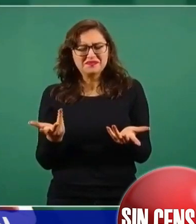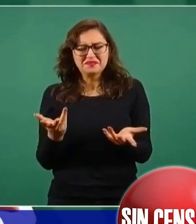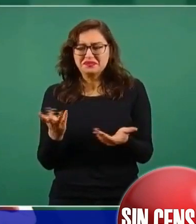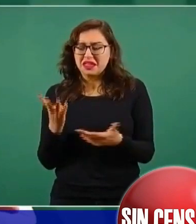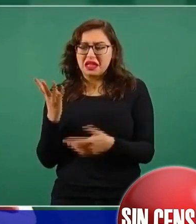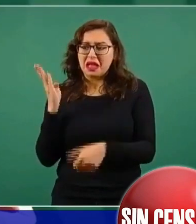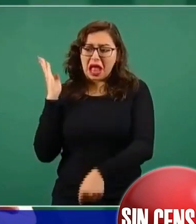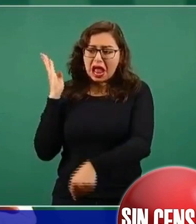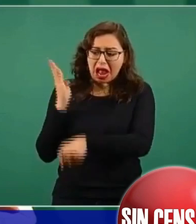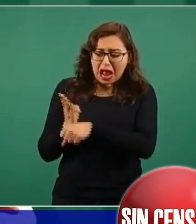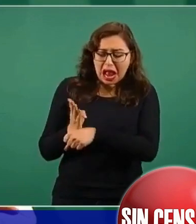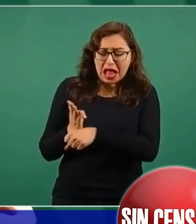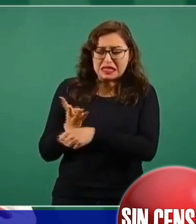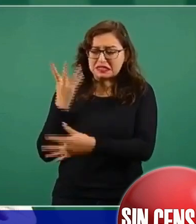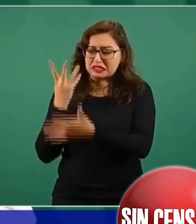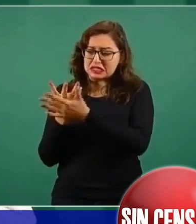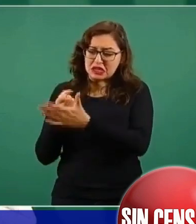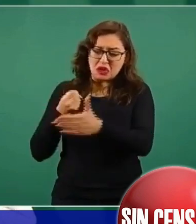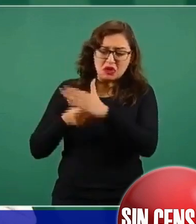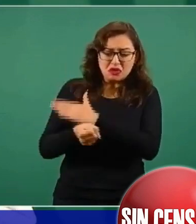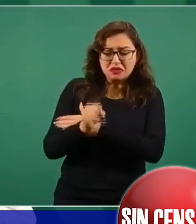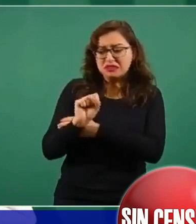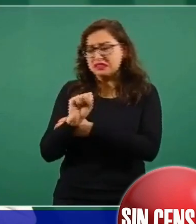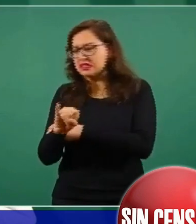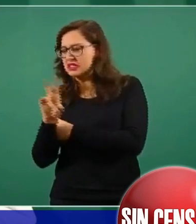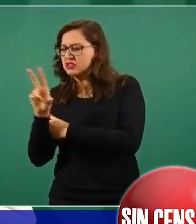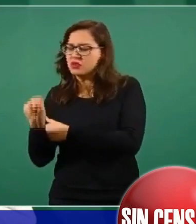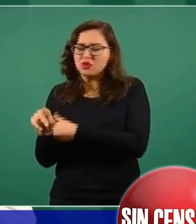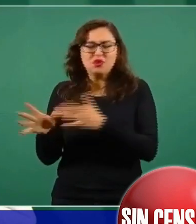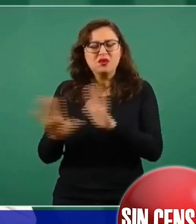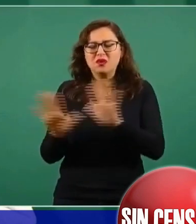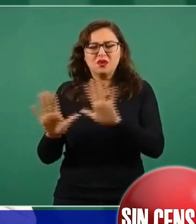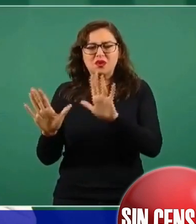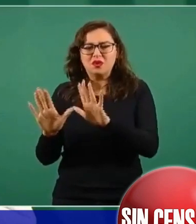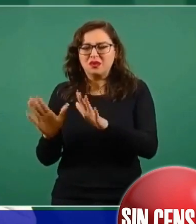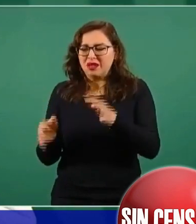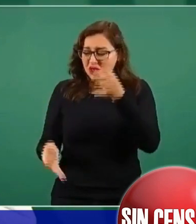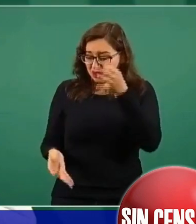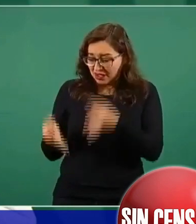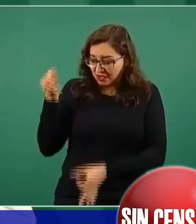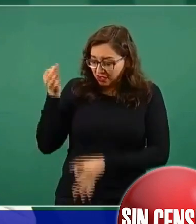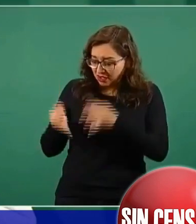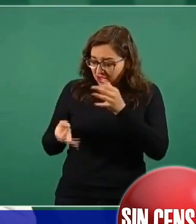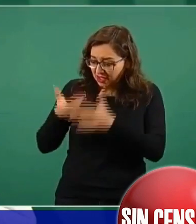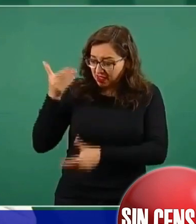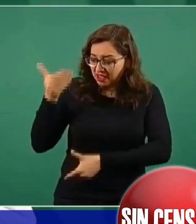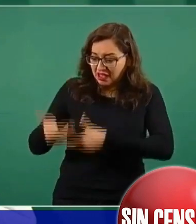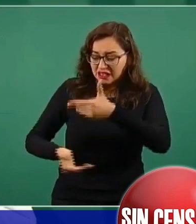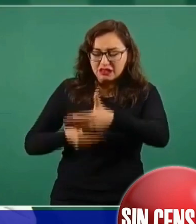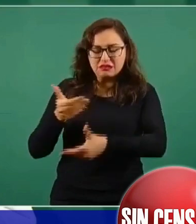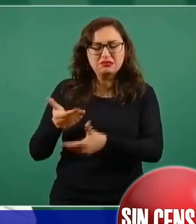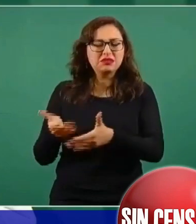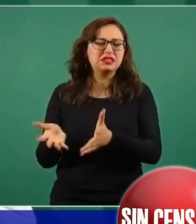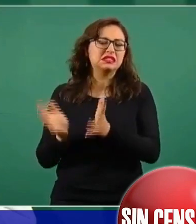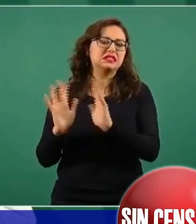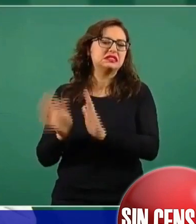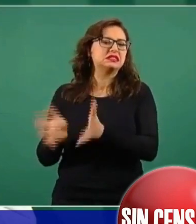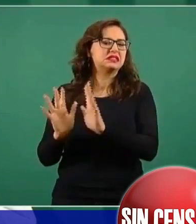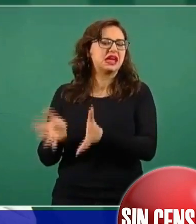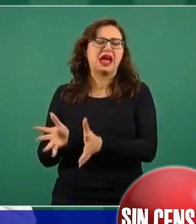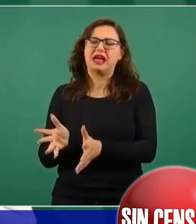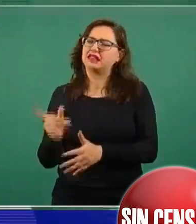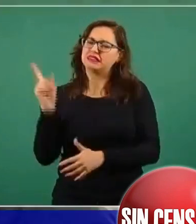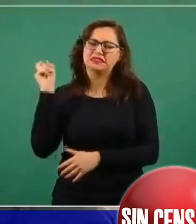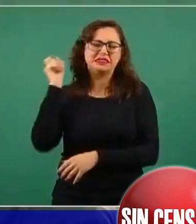de su libertad, como dicen muchos, ya en sí mismo sujetarla a un proceso penal es una situación